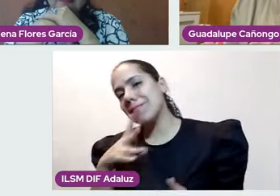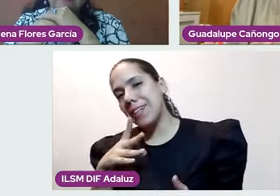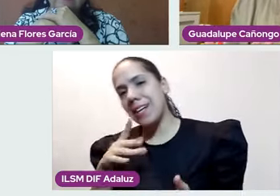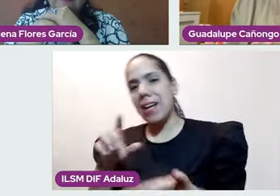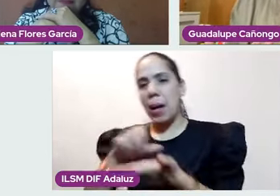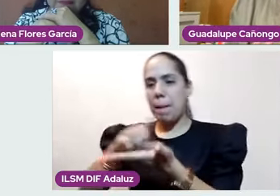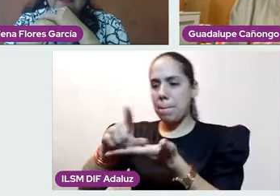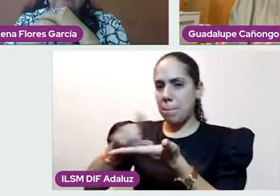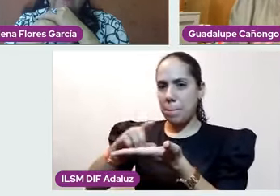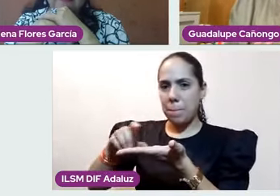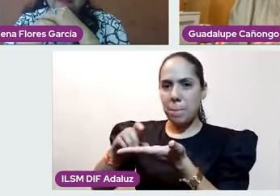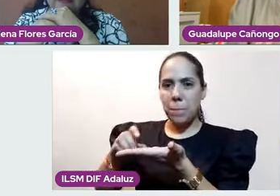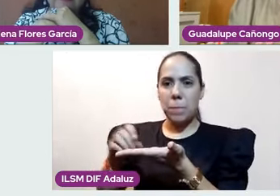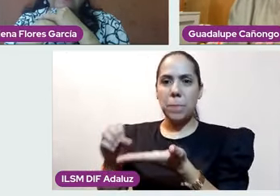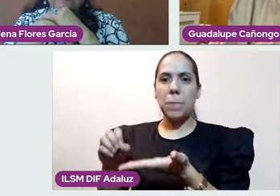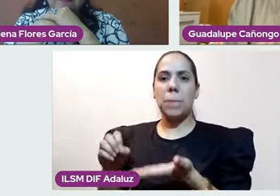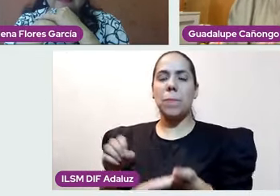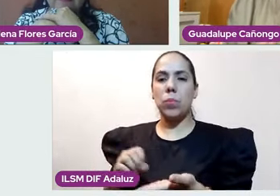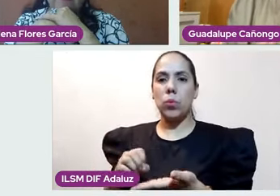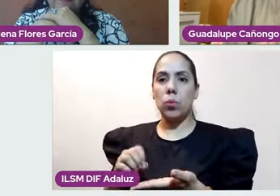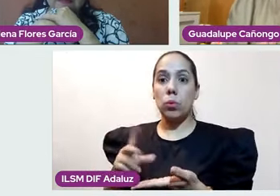eso es un reto social también,